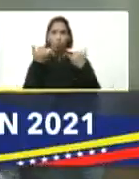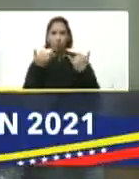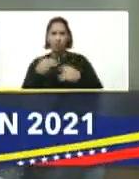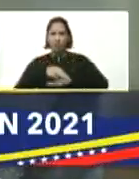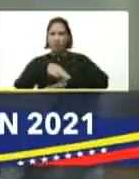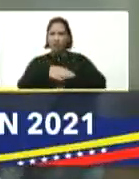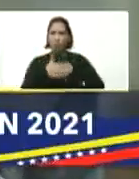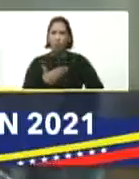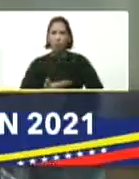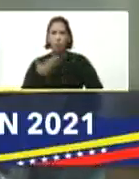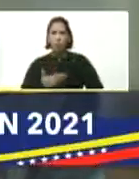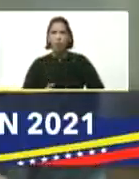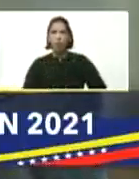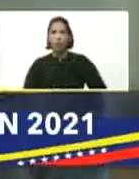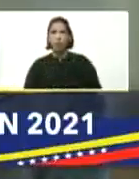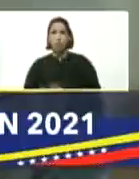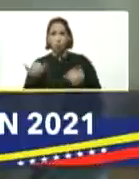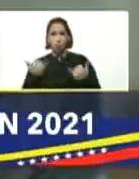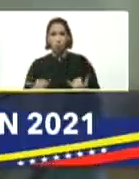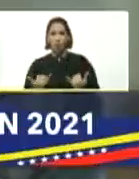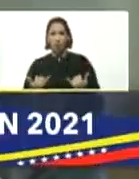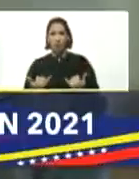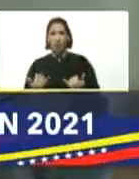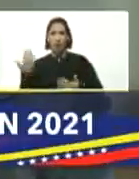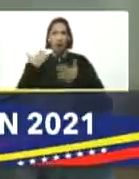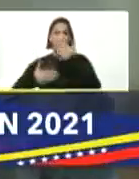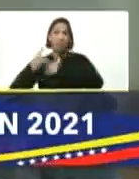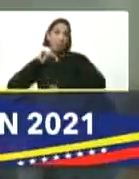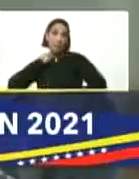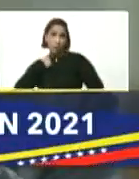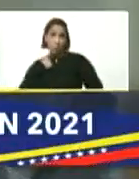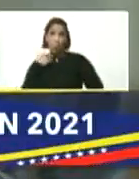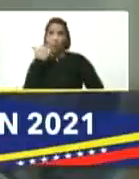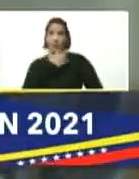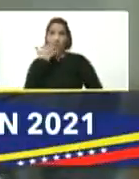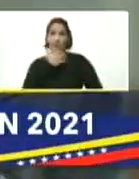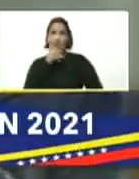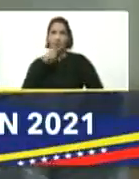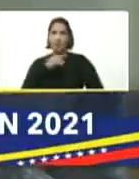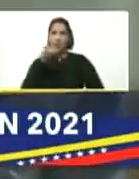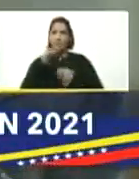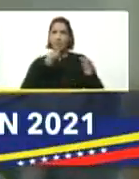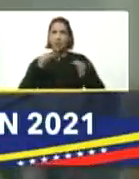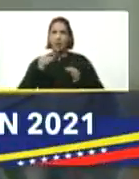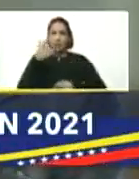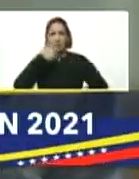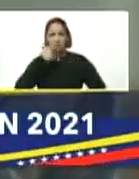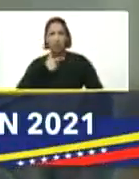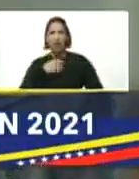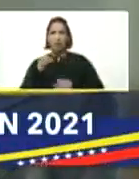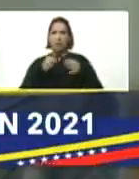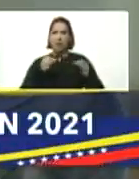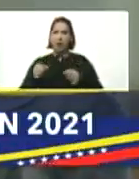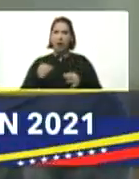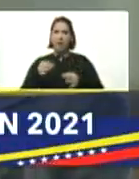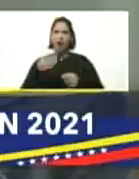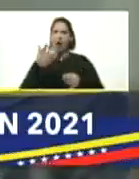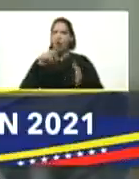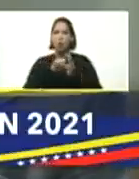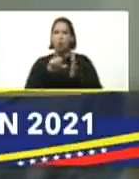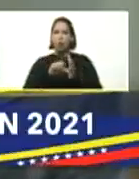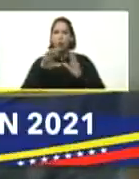ser importante. En las culturas antiguas, la risa incluso explicaba la realidad, explicaba el origen del mundo, explicaba la